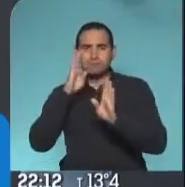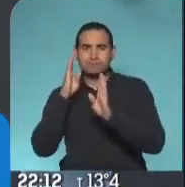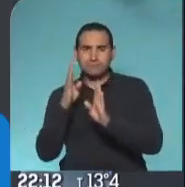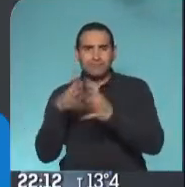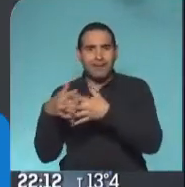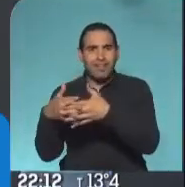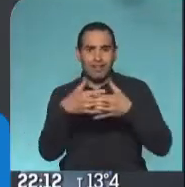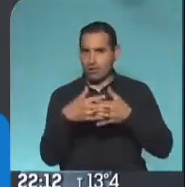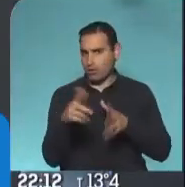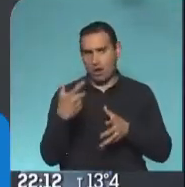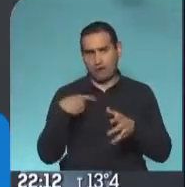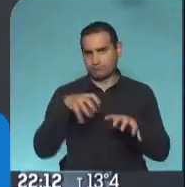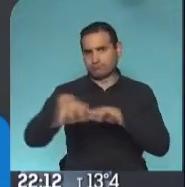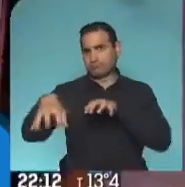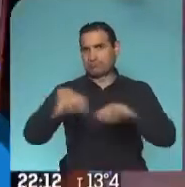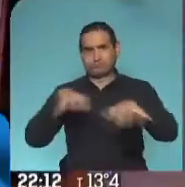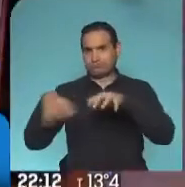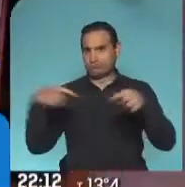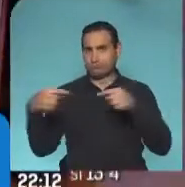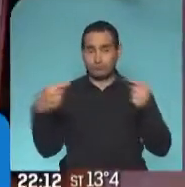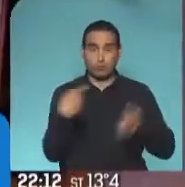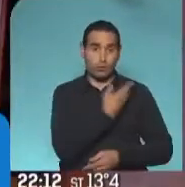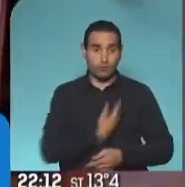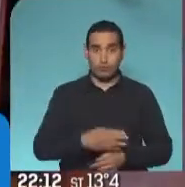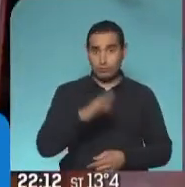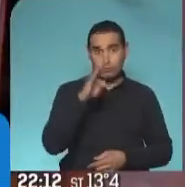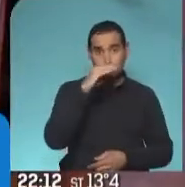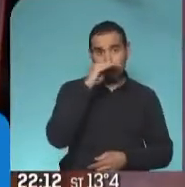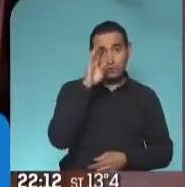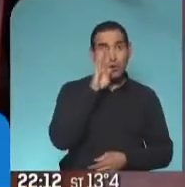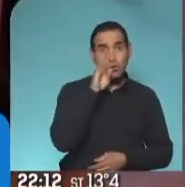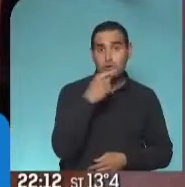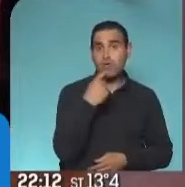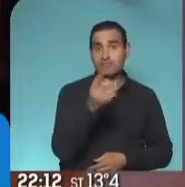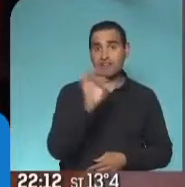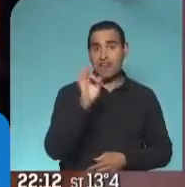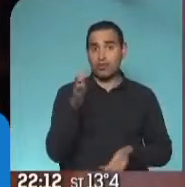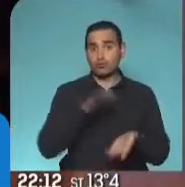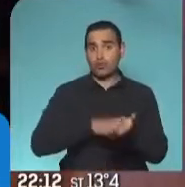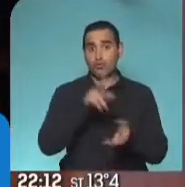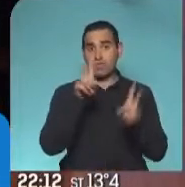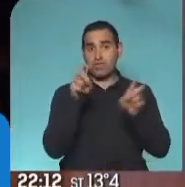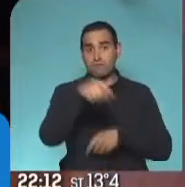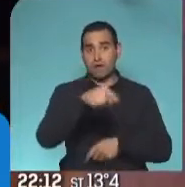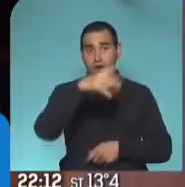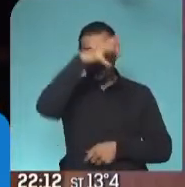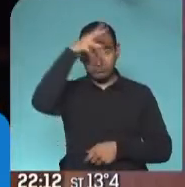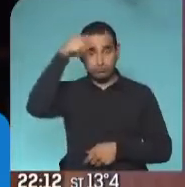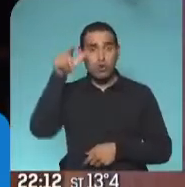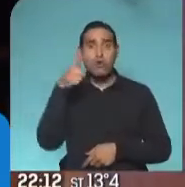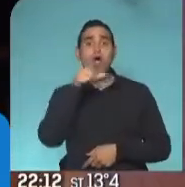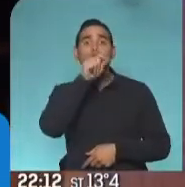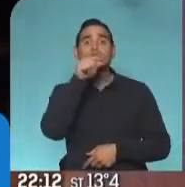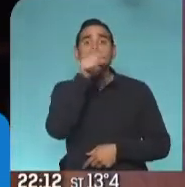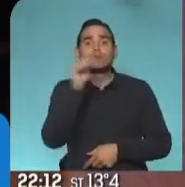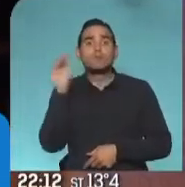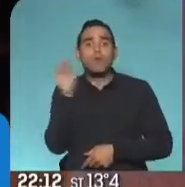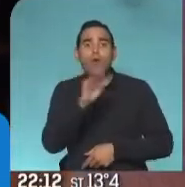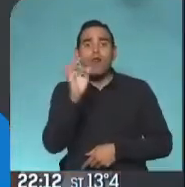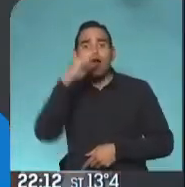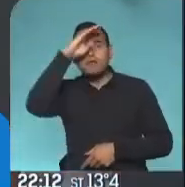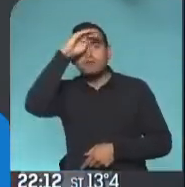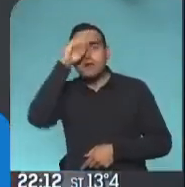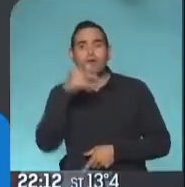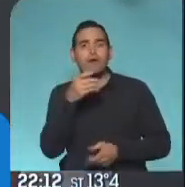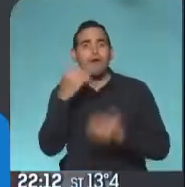que hay un mundo que está en tensión y en disputa. De hecho, el gobierno de Estados Unidos no dijo absolutamente nada en relación al tema del Amazonas. Falta un tuit de Trump que estamos esperando, felicitándolo